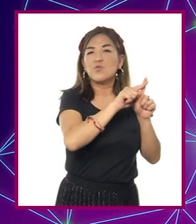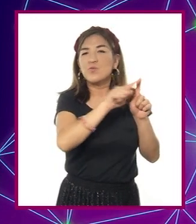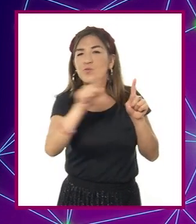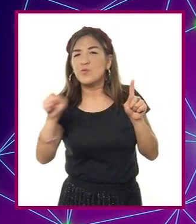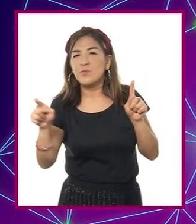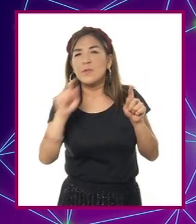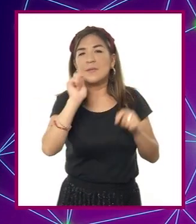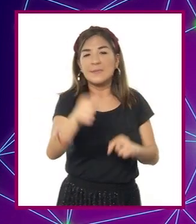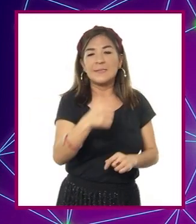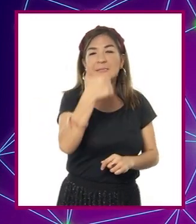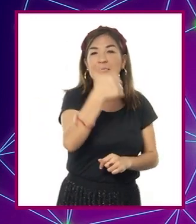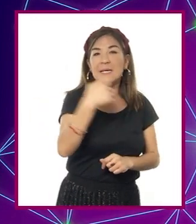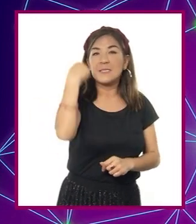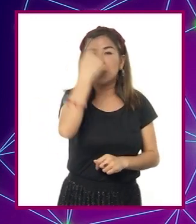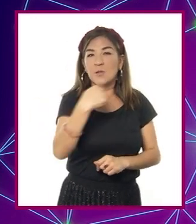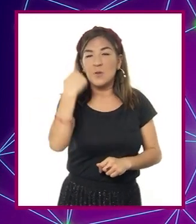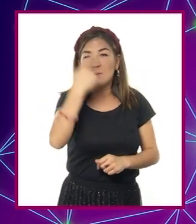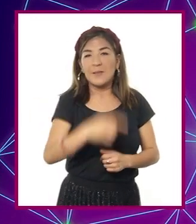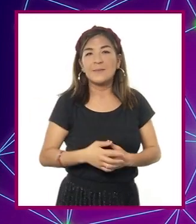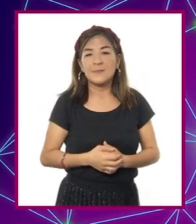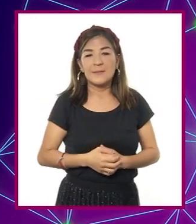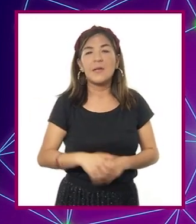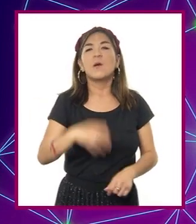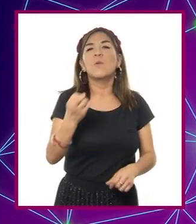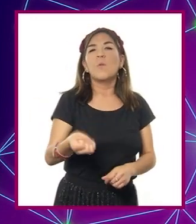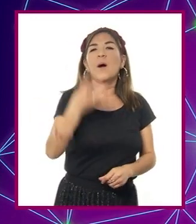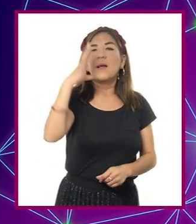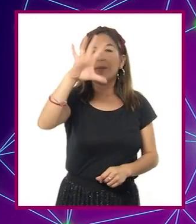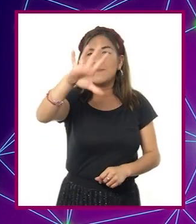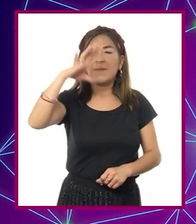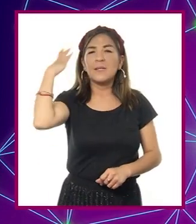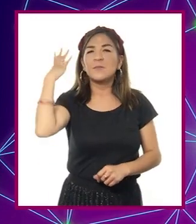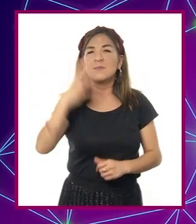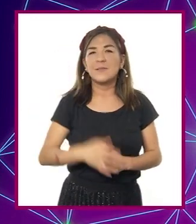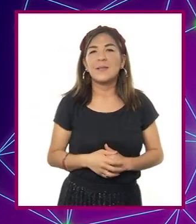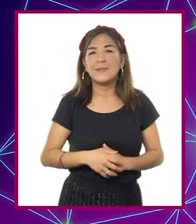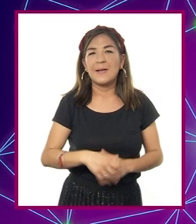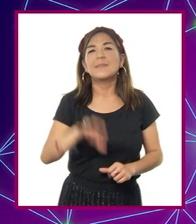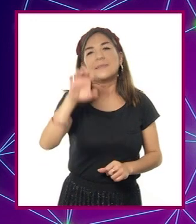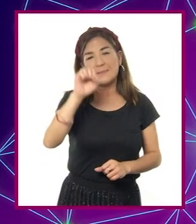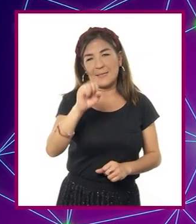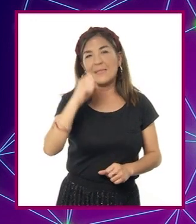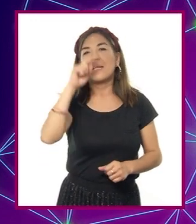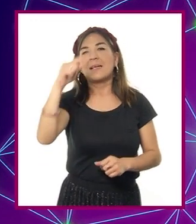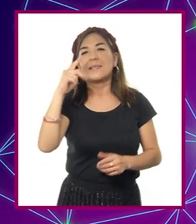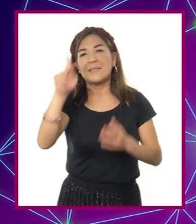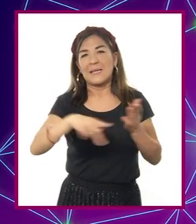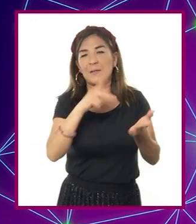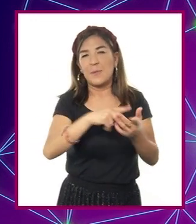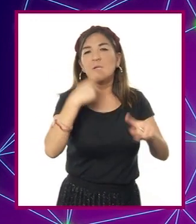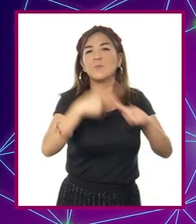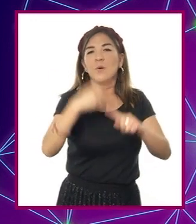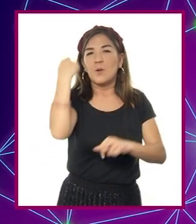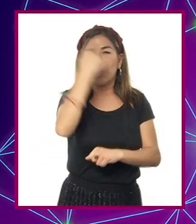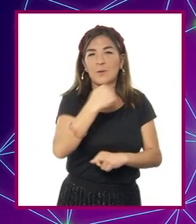en 6 horas a una velocidad promedio de 60 kilómetros por hora.